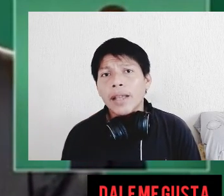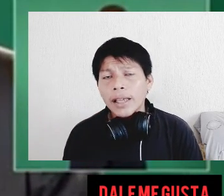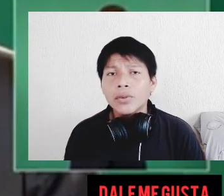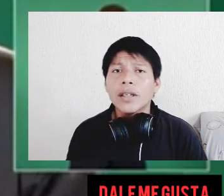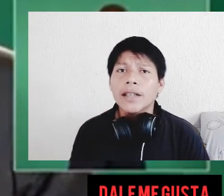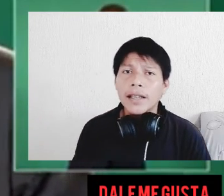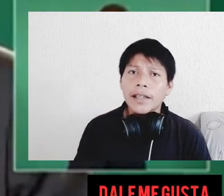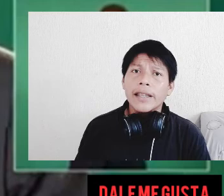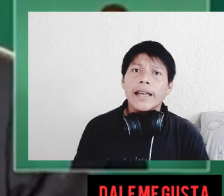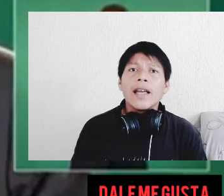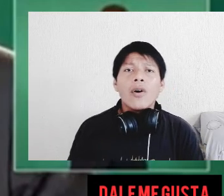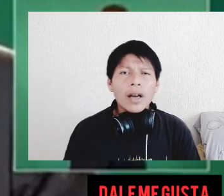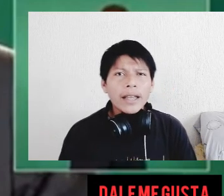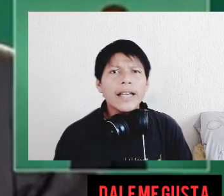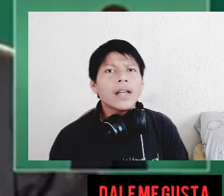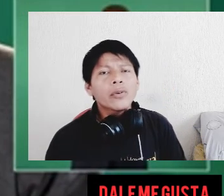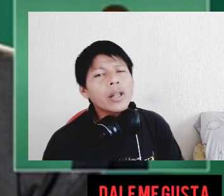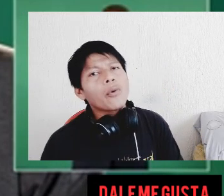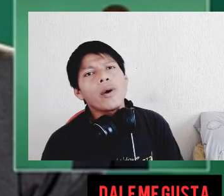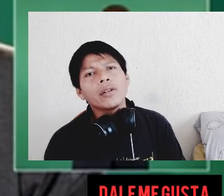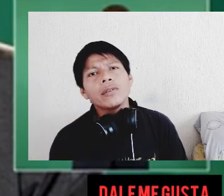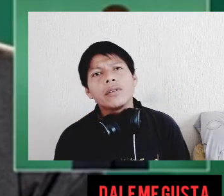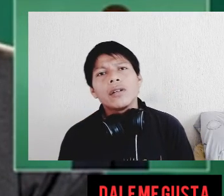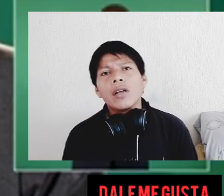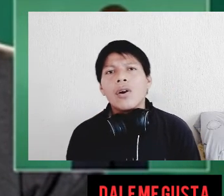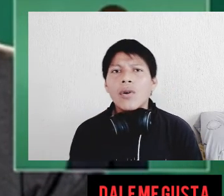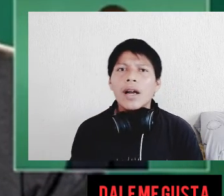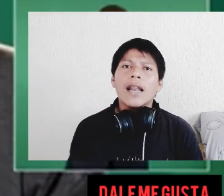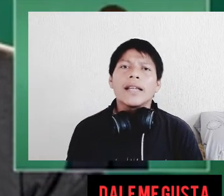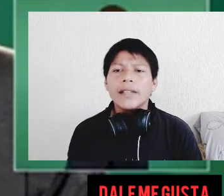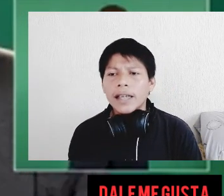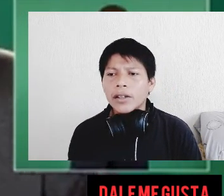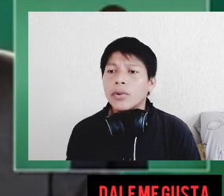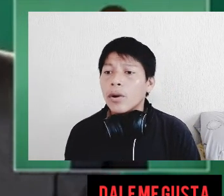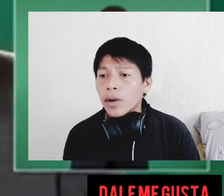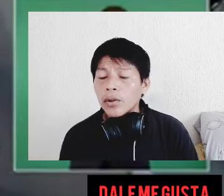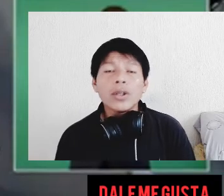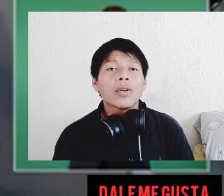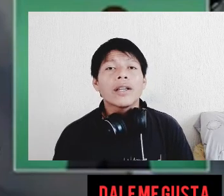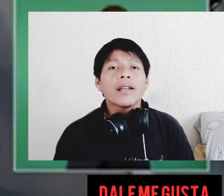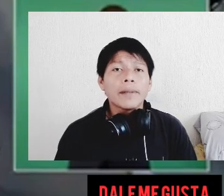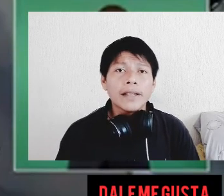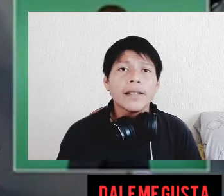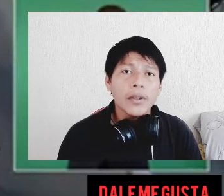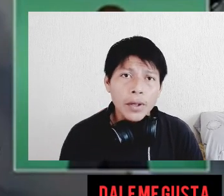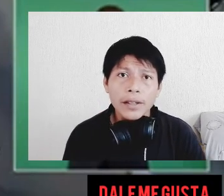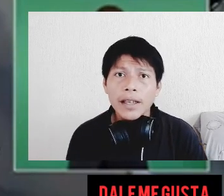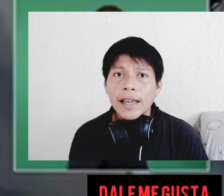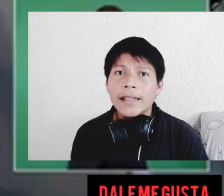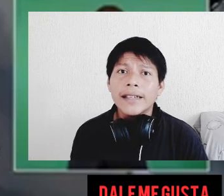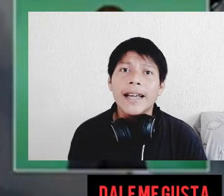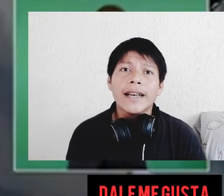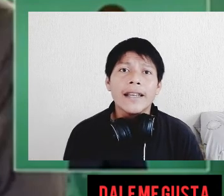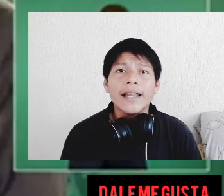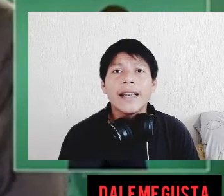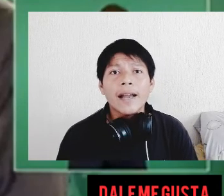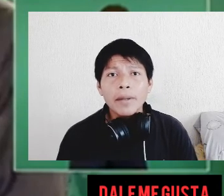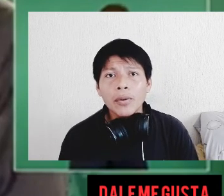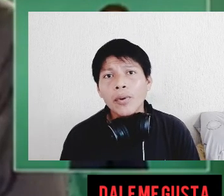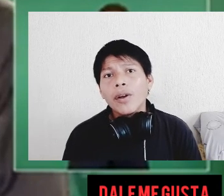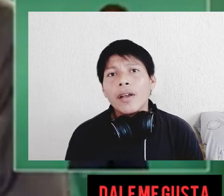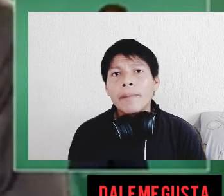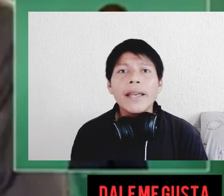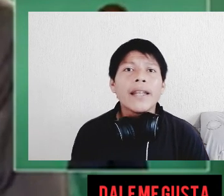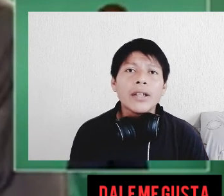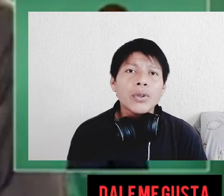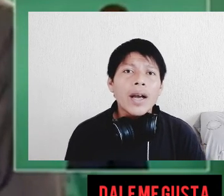pagar la deuda es una excelente idea. Ojalá lleguen a un acuerdo. Y lo que quiere el presidente, señores, es dejarle el